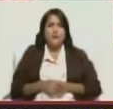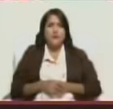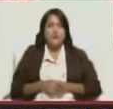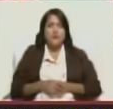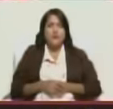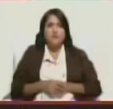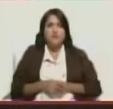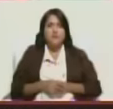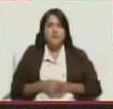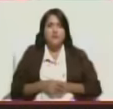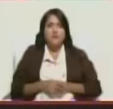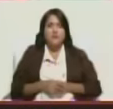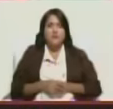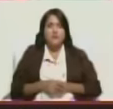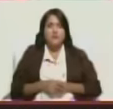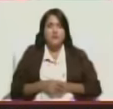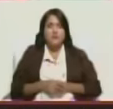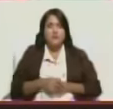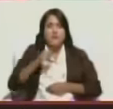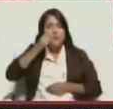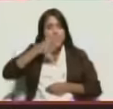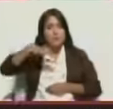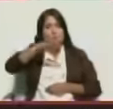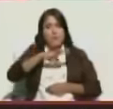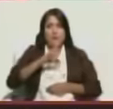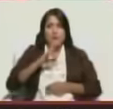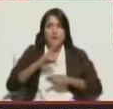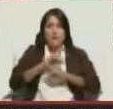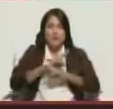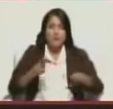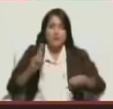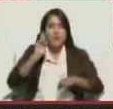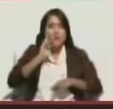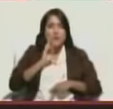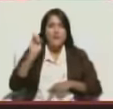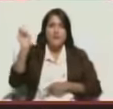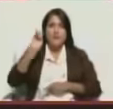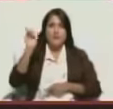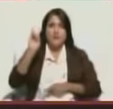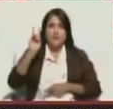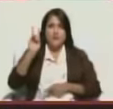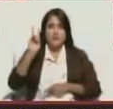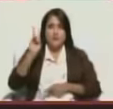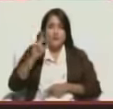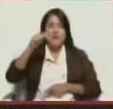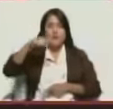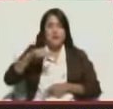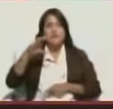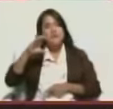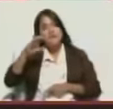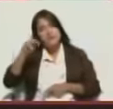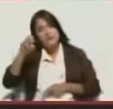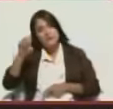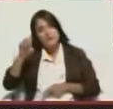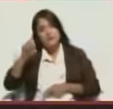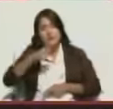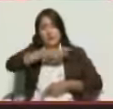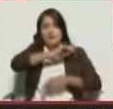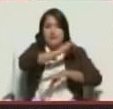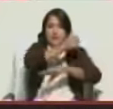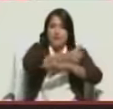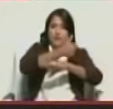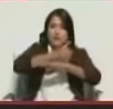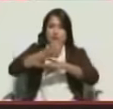electoral pueblo de la República bolivariana de Venezuela desde el Consejo Nacional electoral las rectoras y los